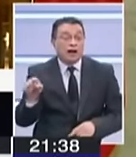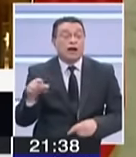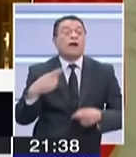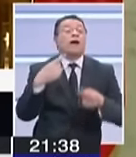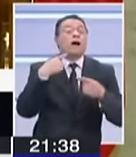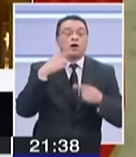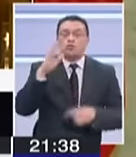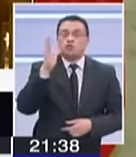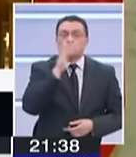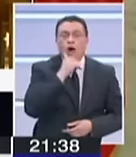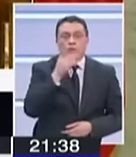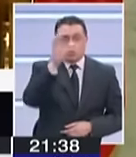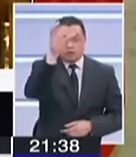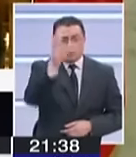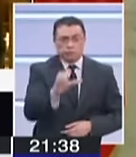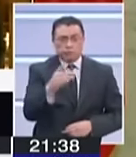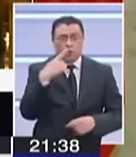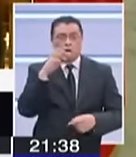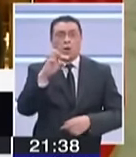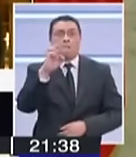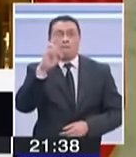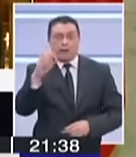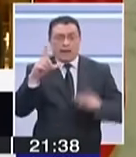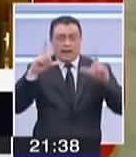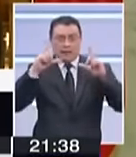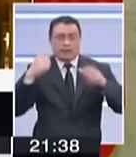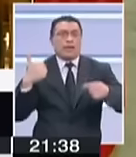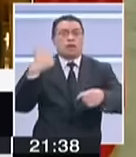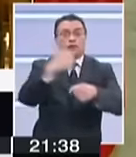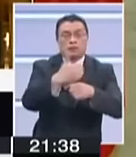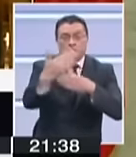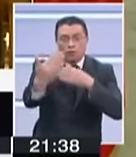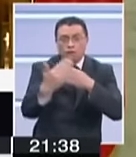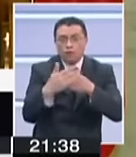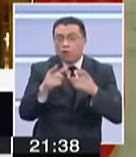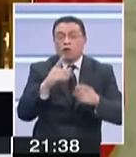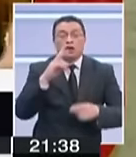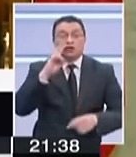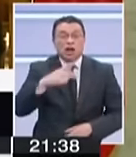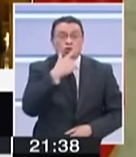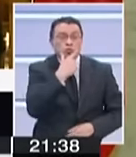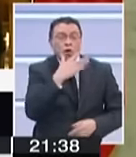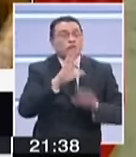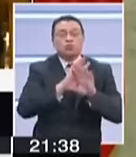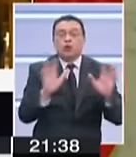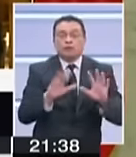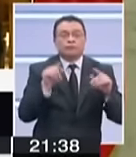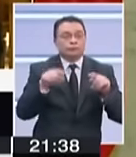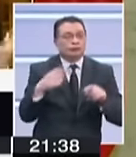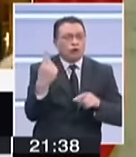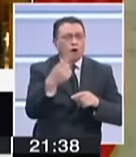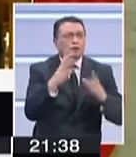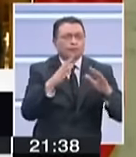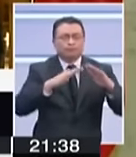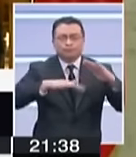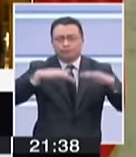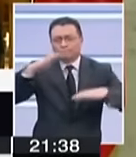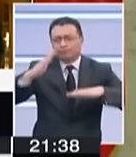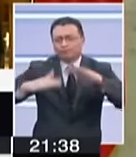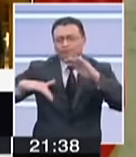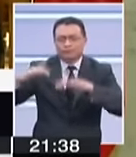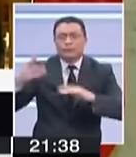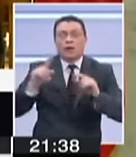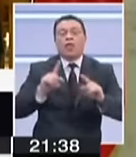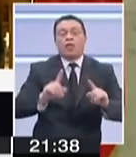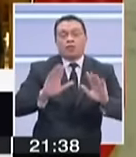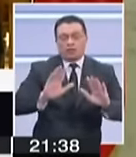hay ningún candidato o precandidato o potencial candidato indiscutido. Entonces, esto está tan líquido, tan fluido, que yo creo que hay